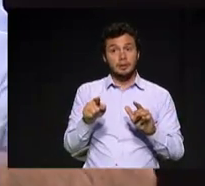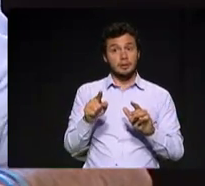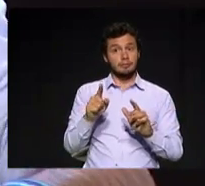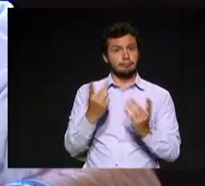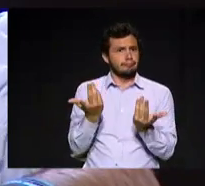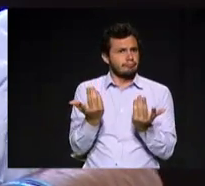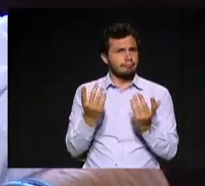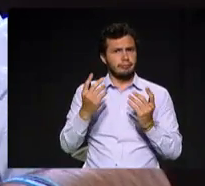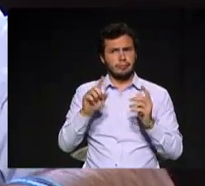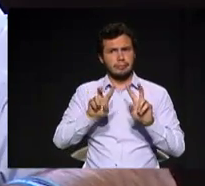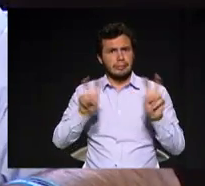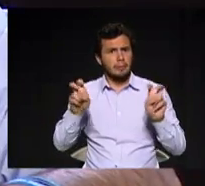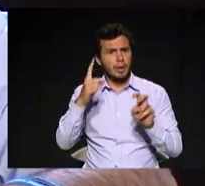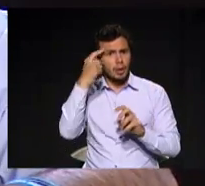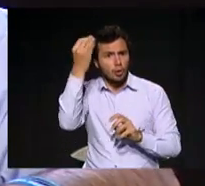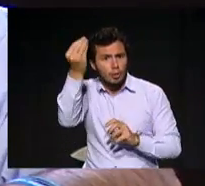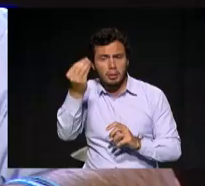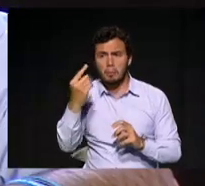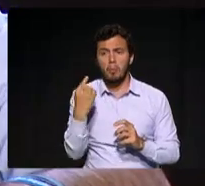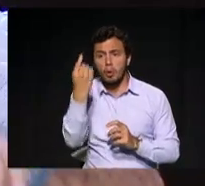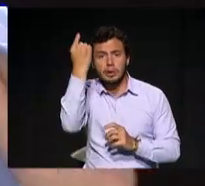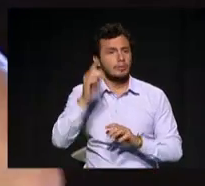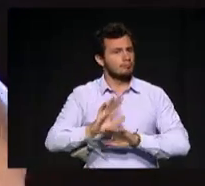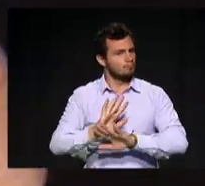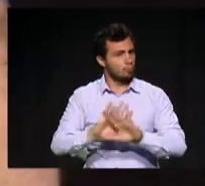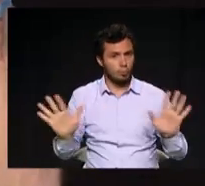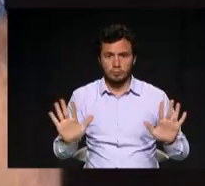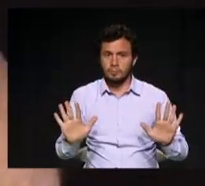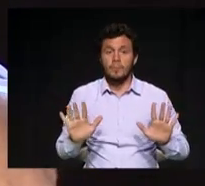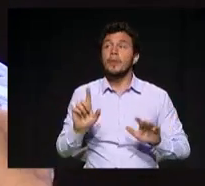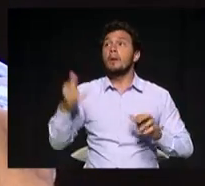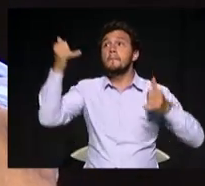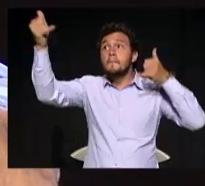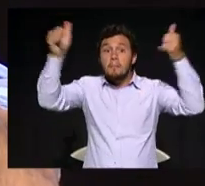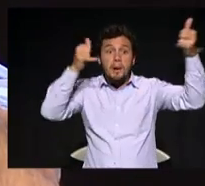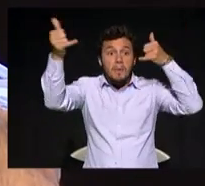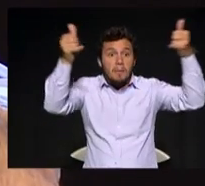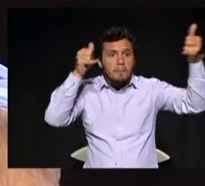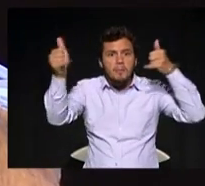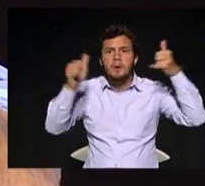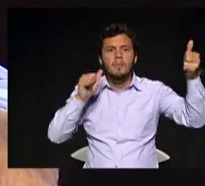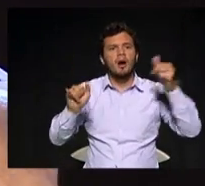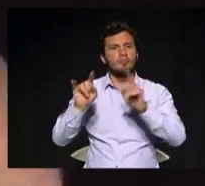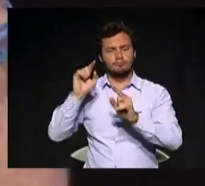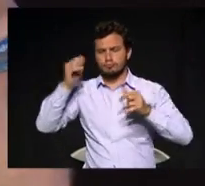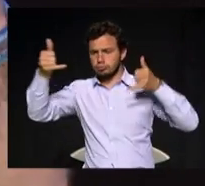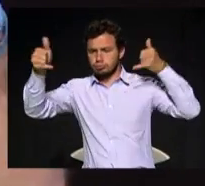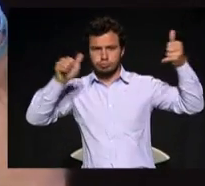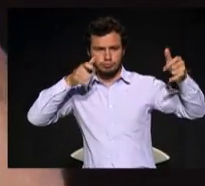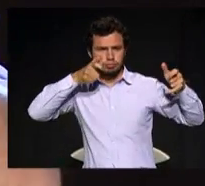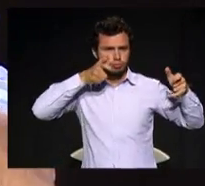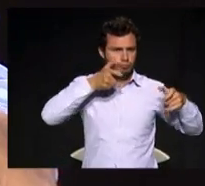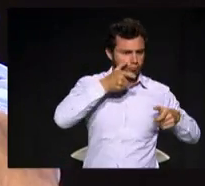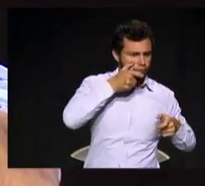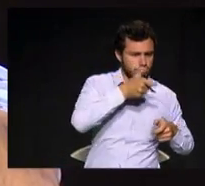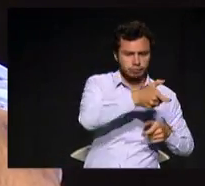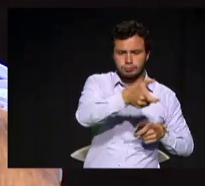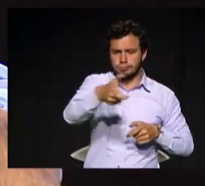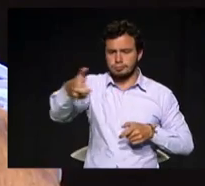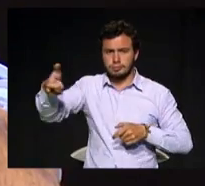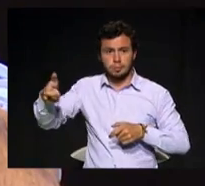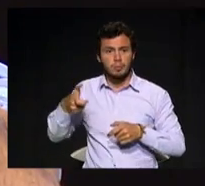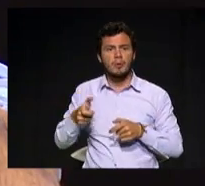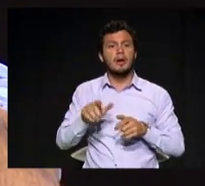2.700 cámaras que graban en alta resolución con 96 arcos que vigilan y registran todas las